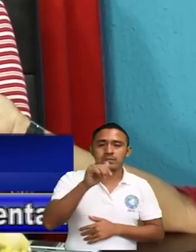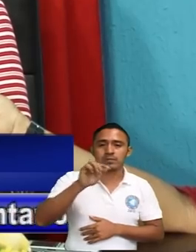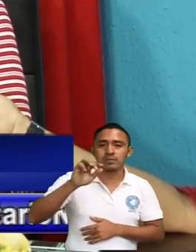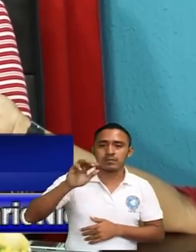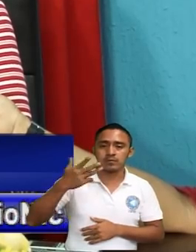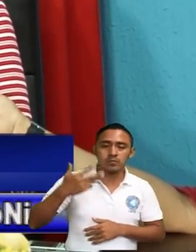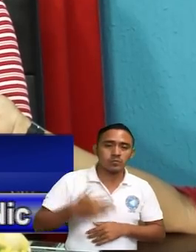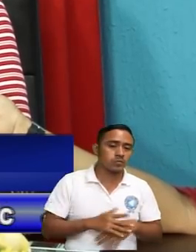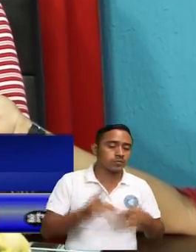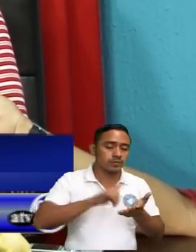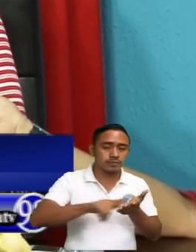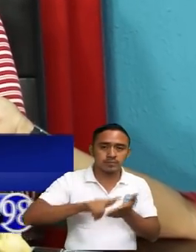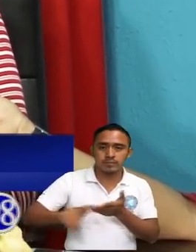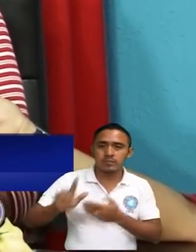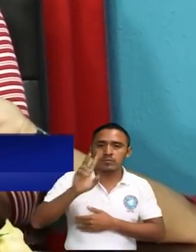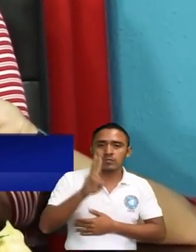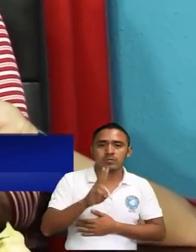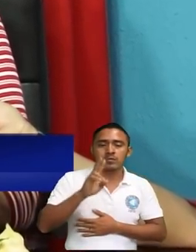limpieza en